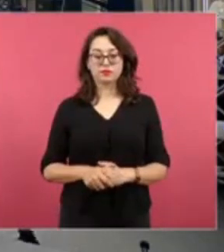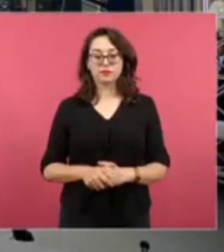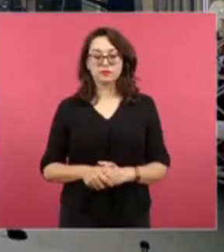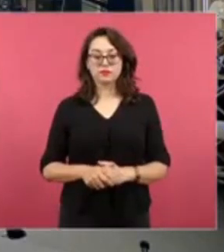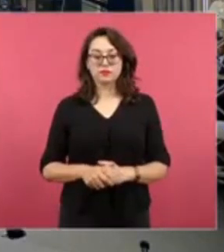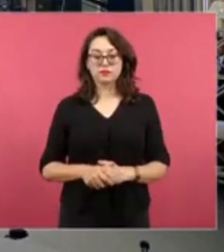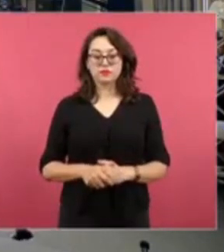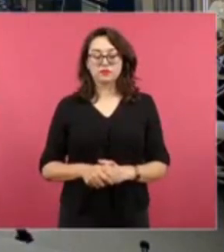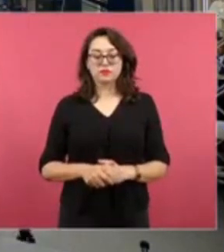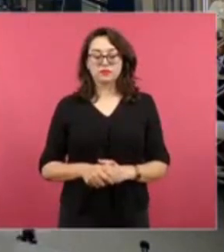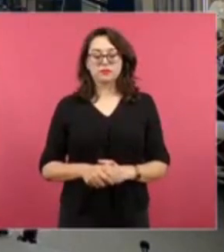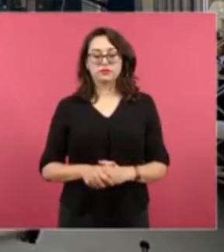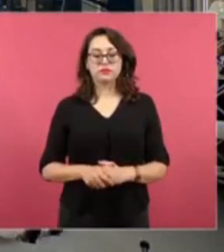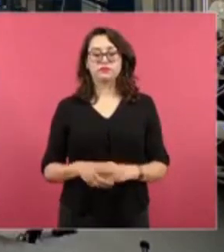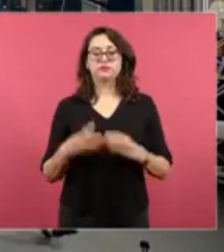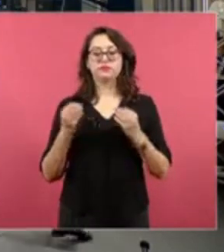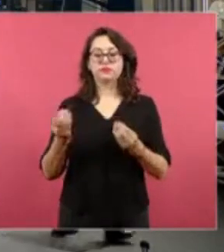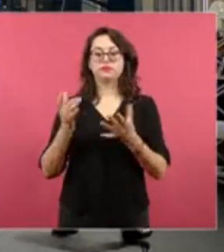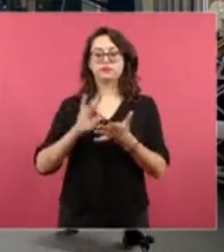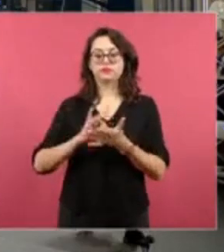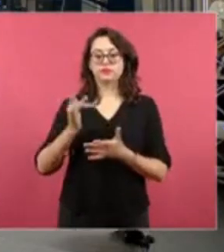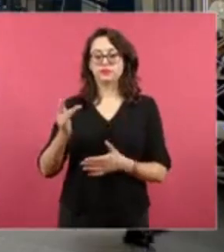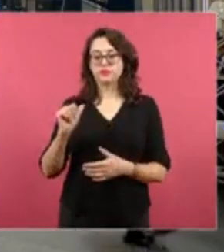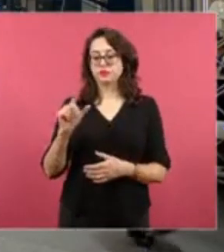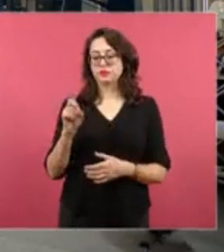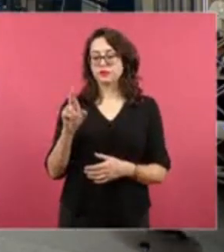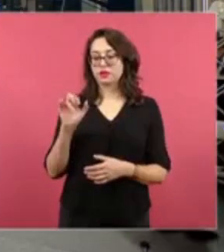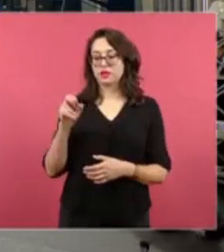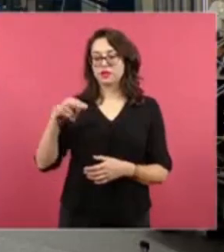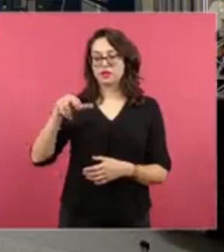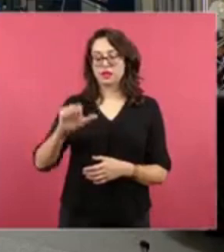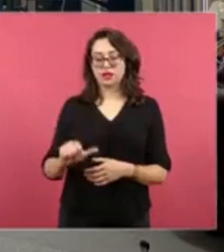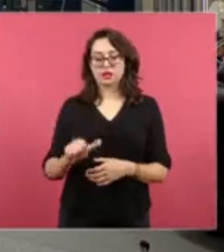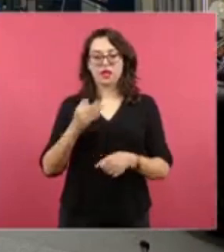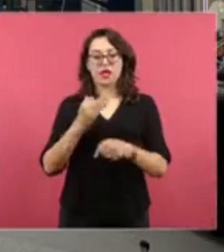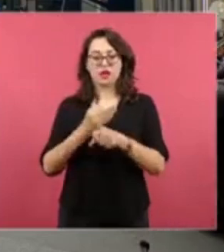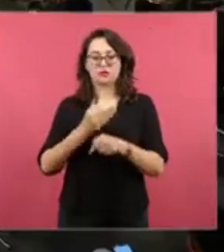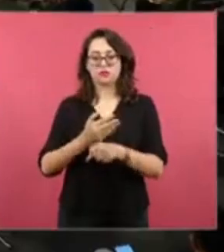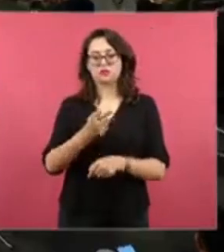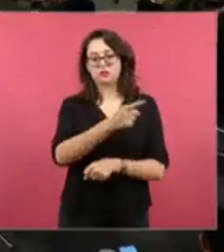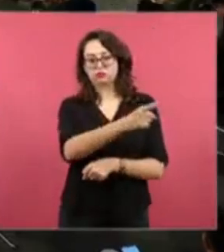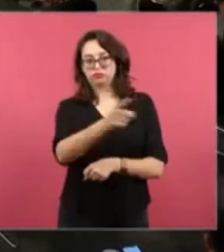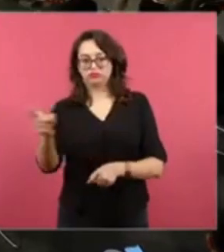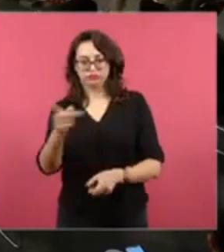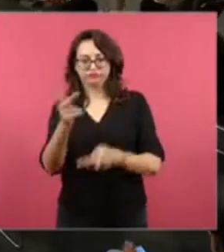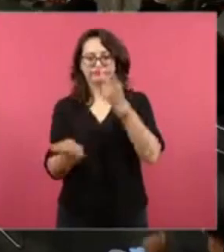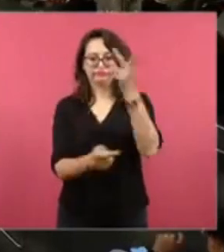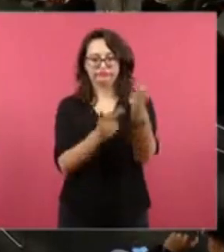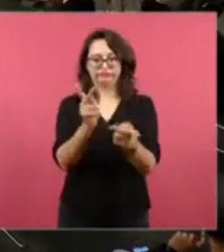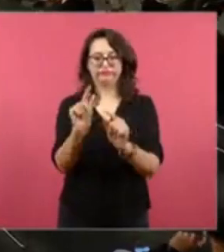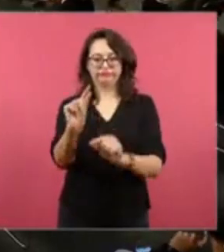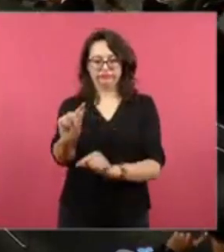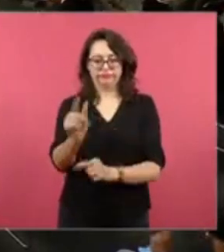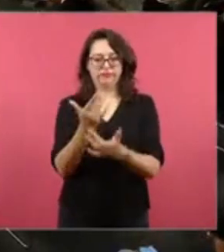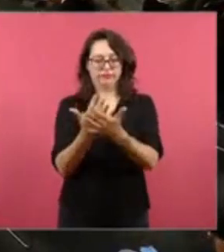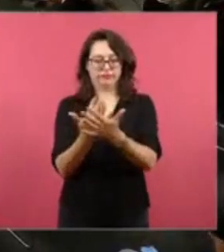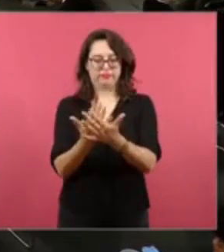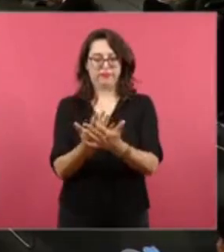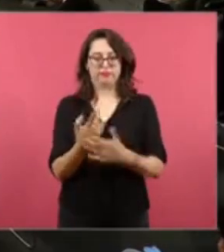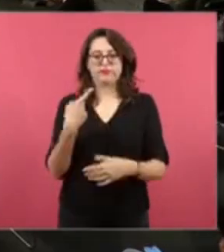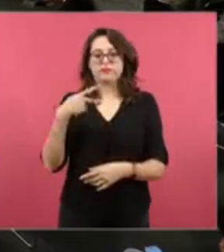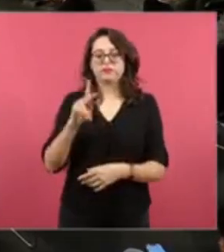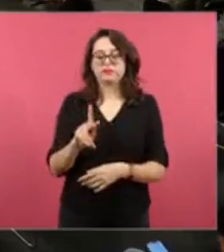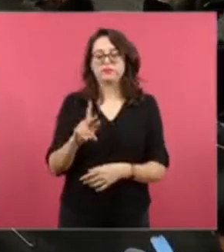Muchas gracias, Adriana. Ahorita les voy a dar la palabra a ustedes. Además, déjenme comentarles aquí, platicando con Nora